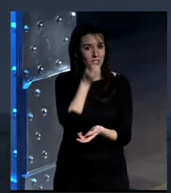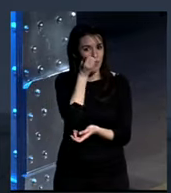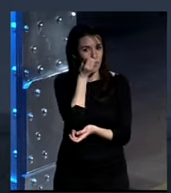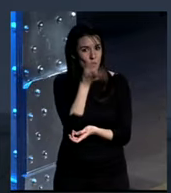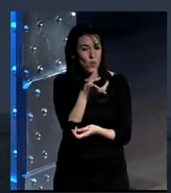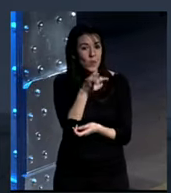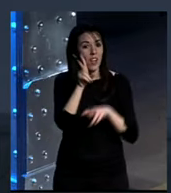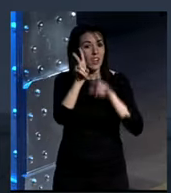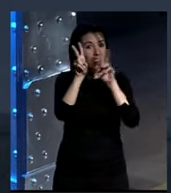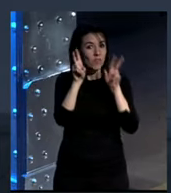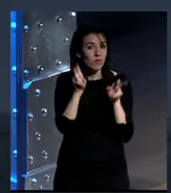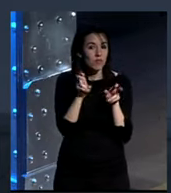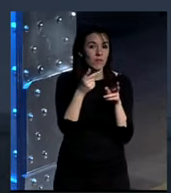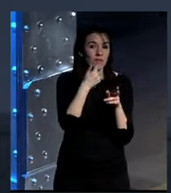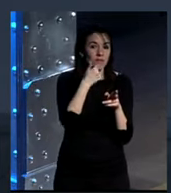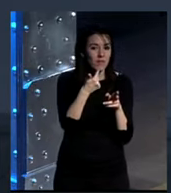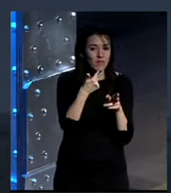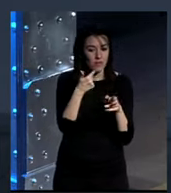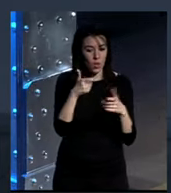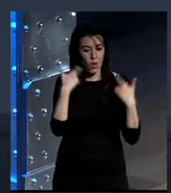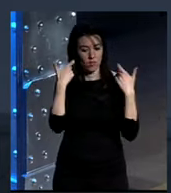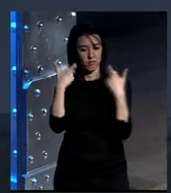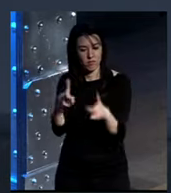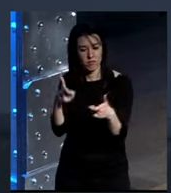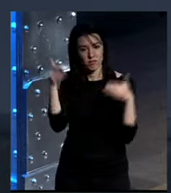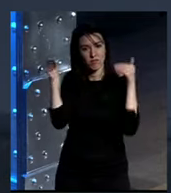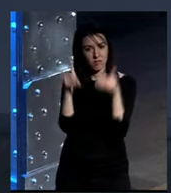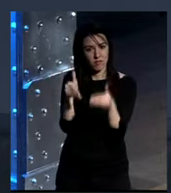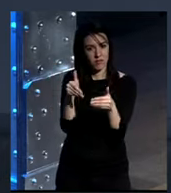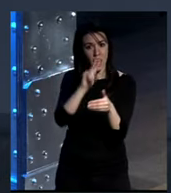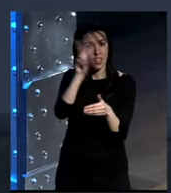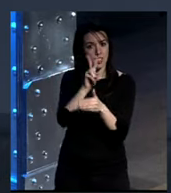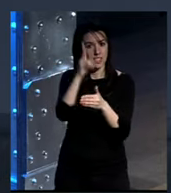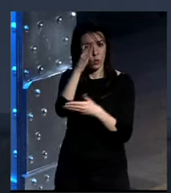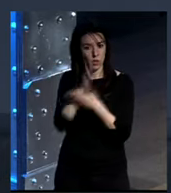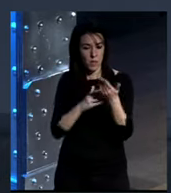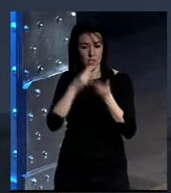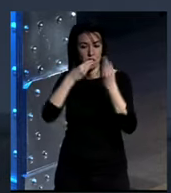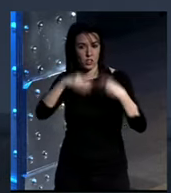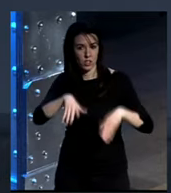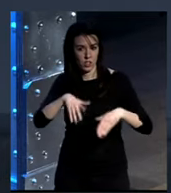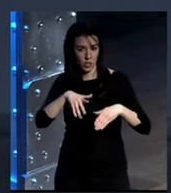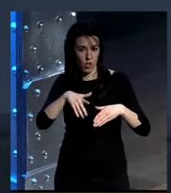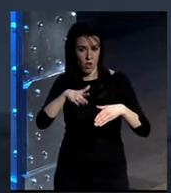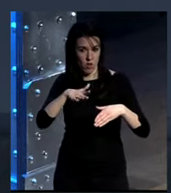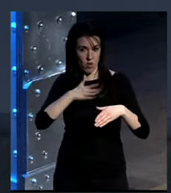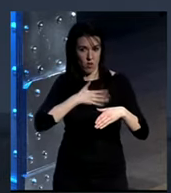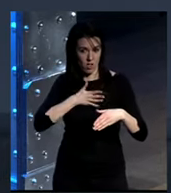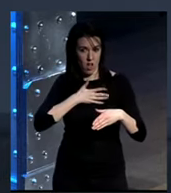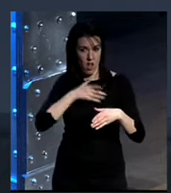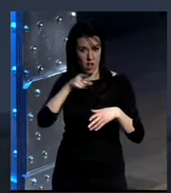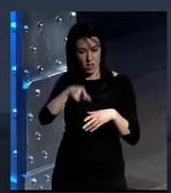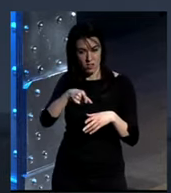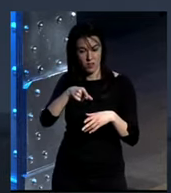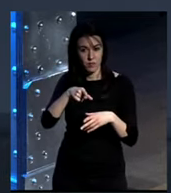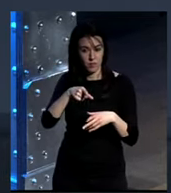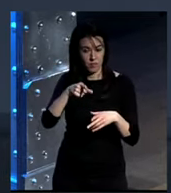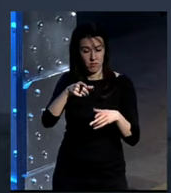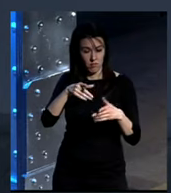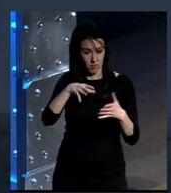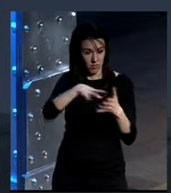de esa parte, de esa segunda mitad de la historia del 19 de los telegrafistas, y ahí está